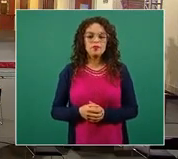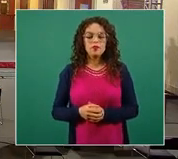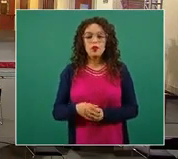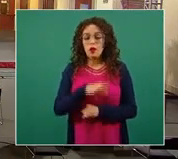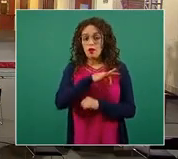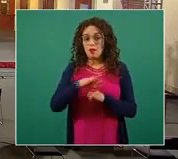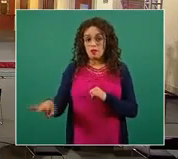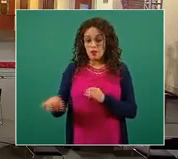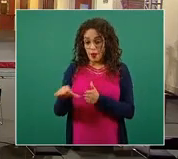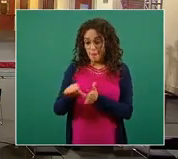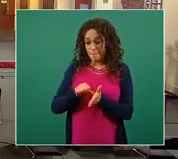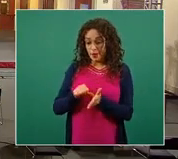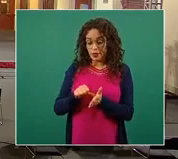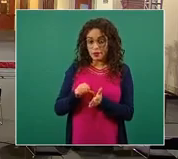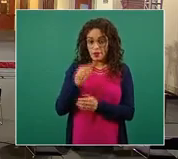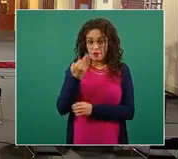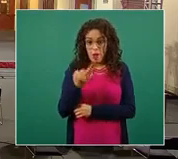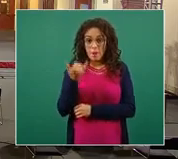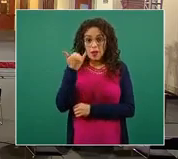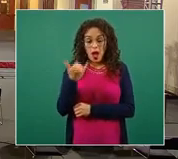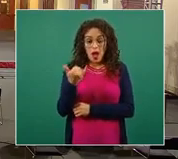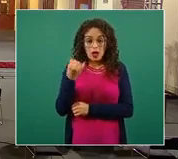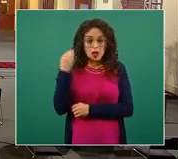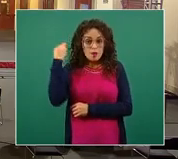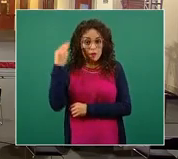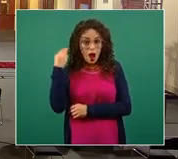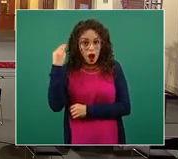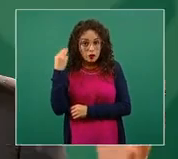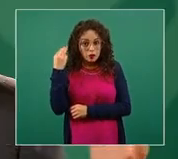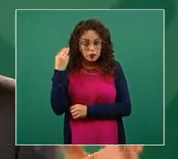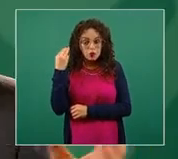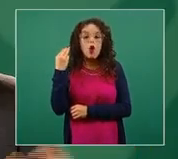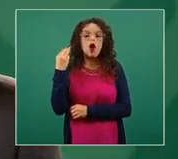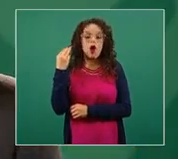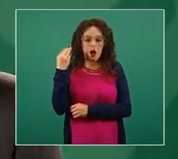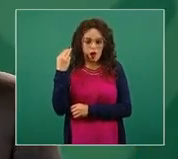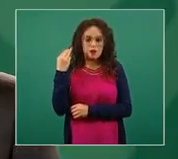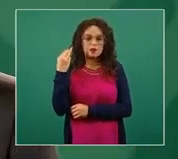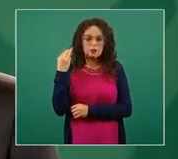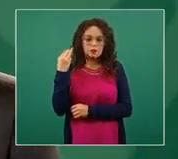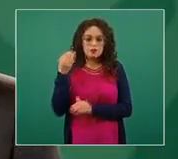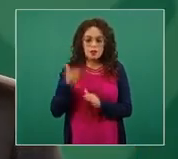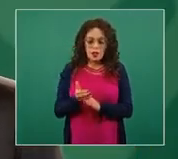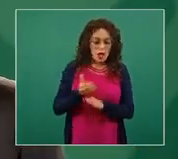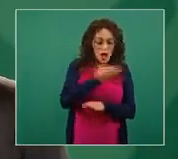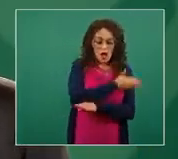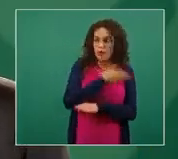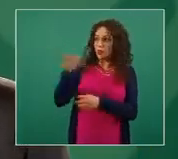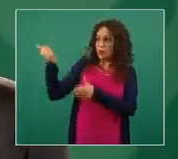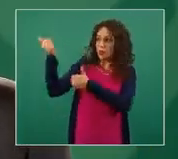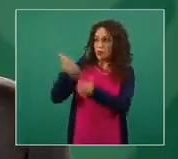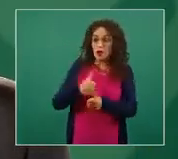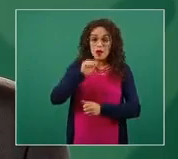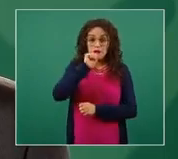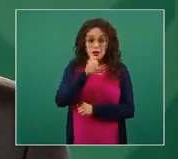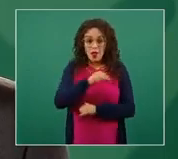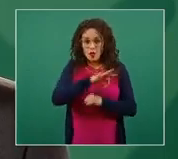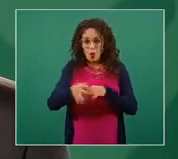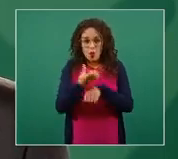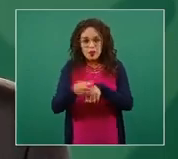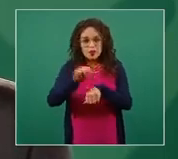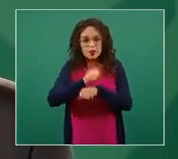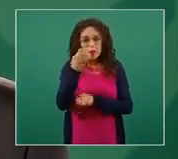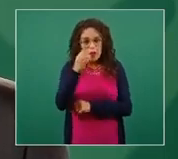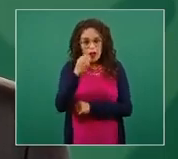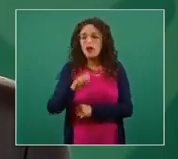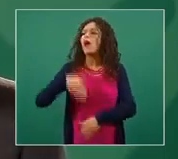de febrero y las de marzo, sobre todo, va a haber una reposición de las que no tuvimos en la última semana de